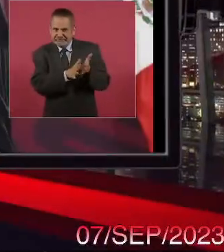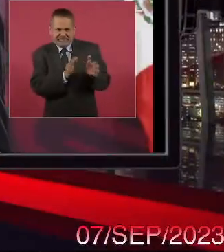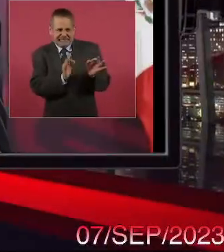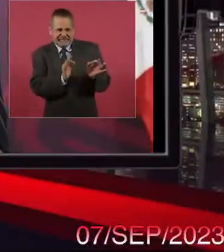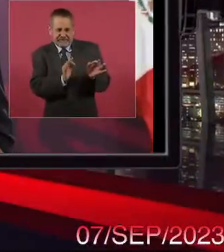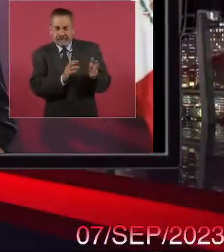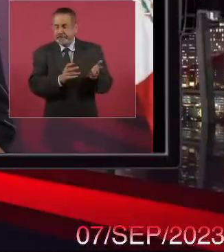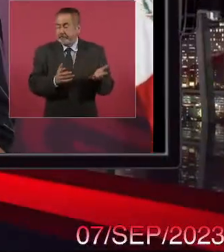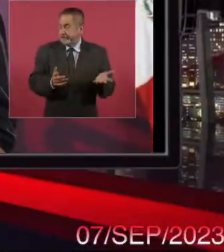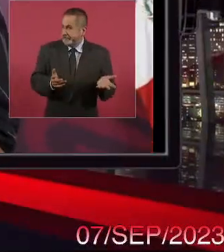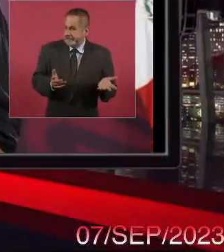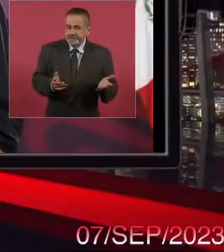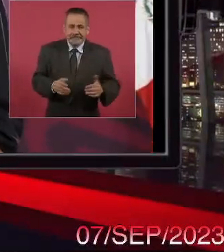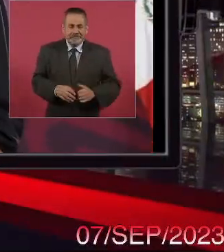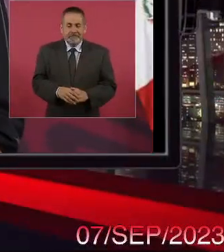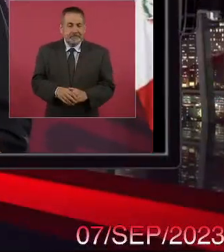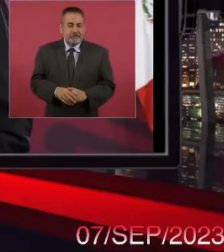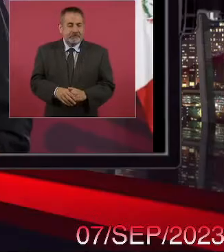lo